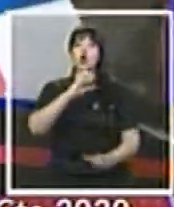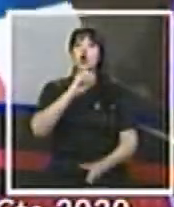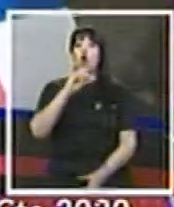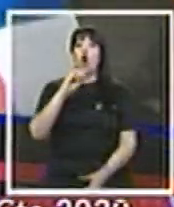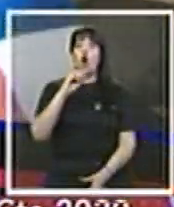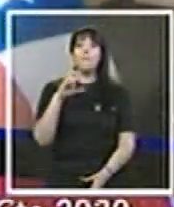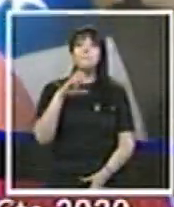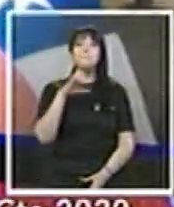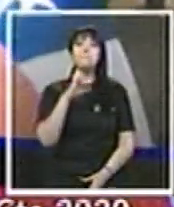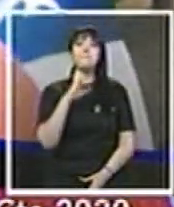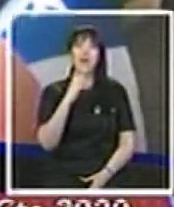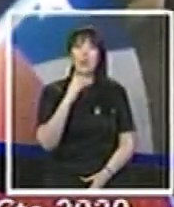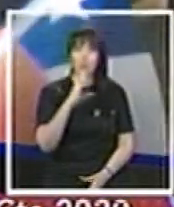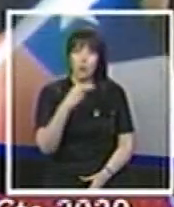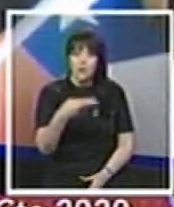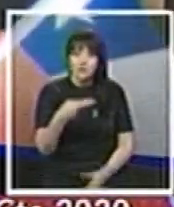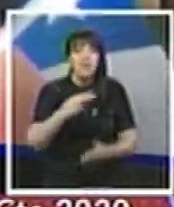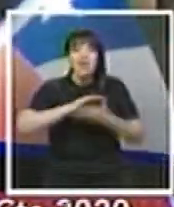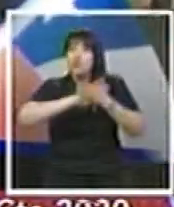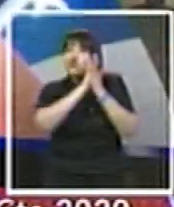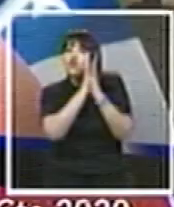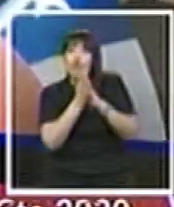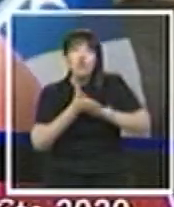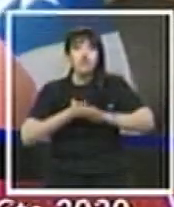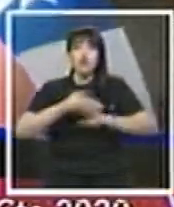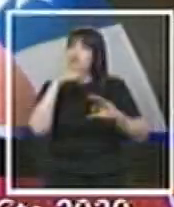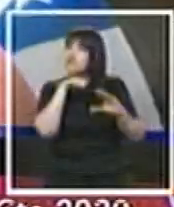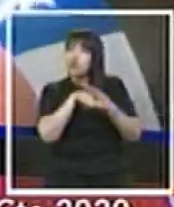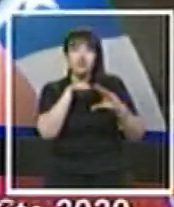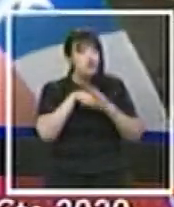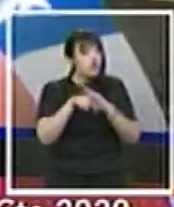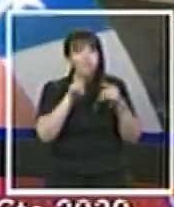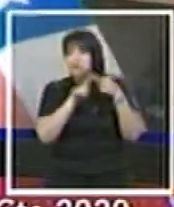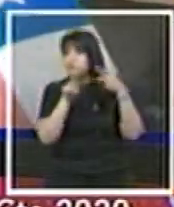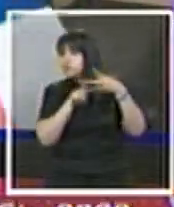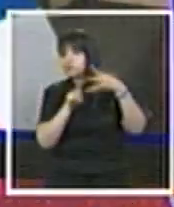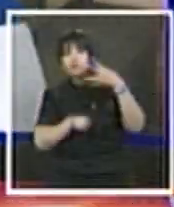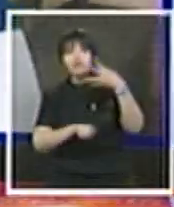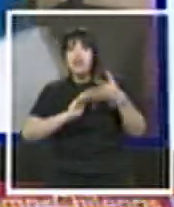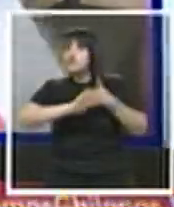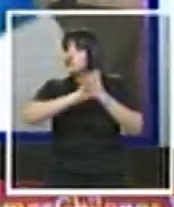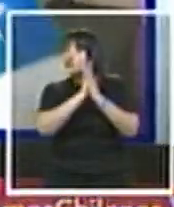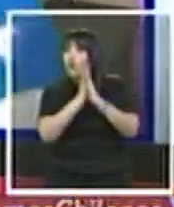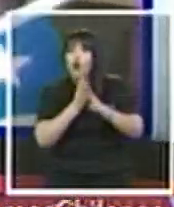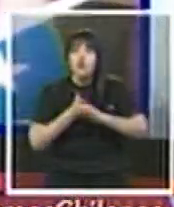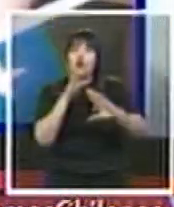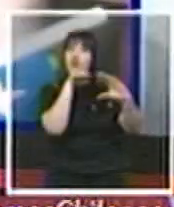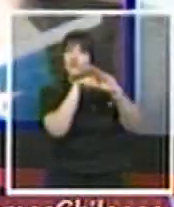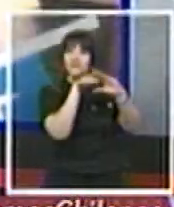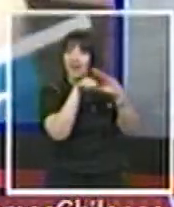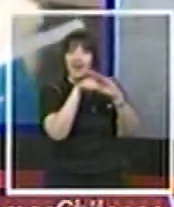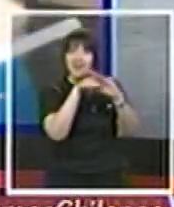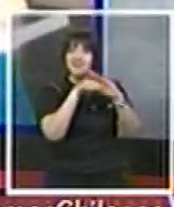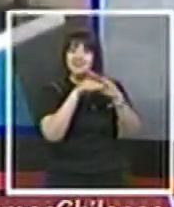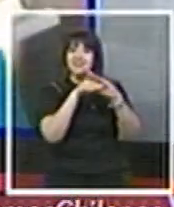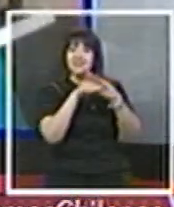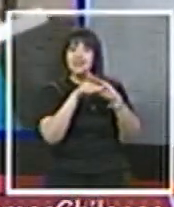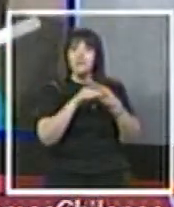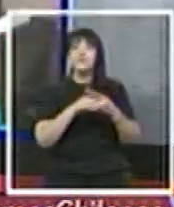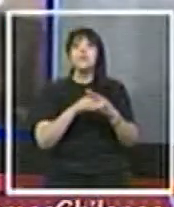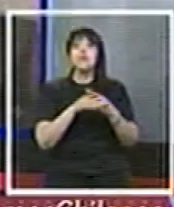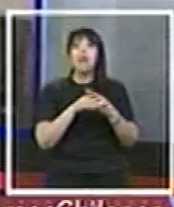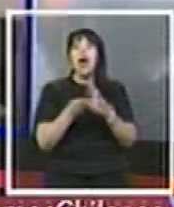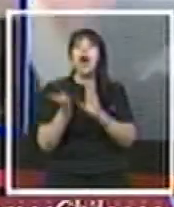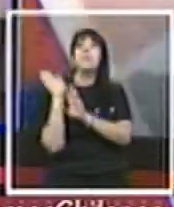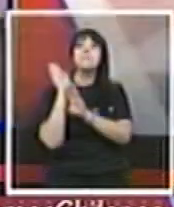estar ahí, no hay excusa para no estar, no hay, todos los bancos, están todos, entonces tenemos que apoyar